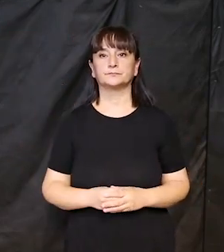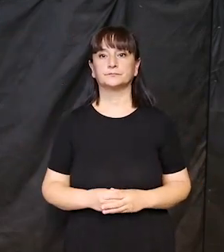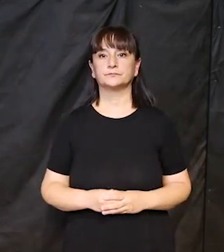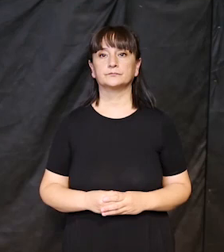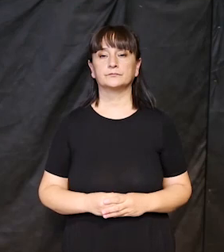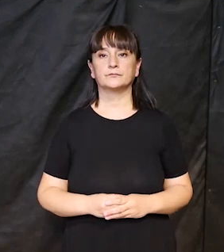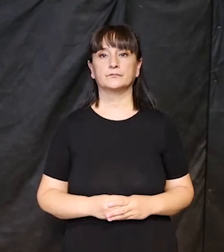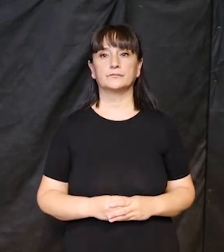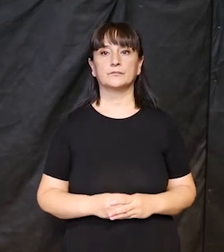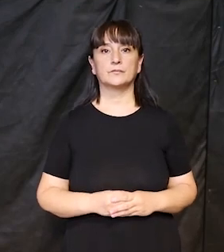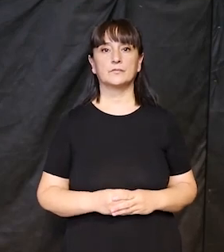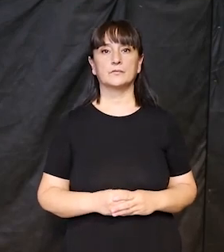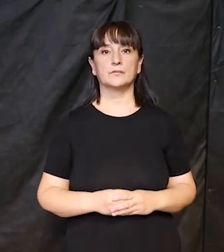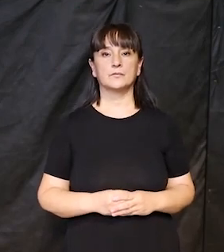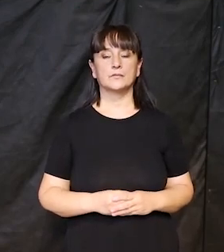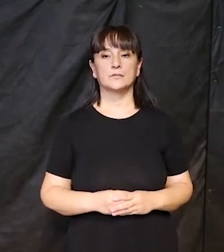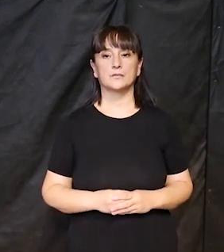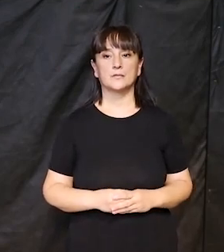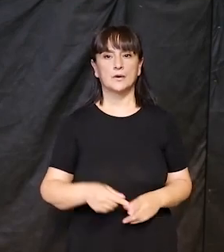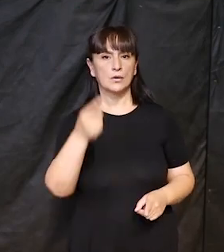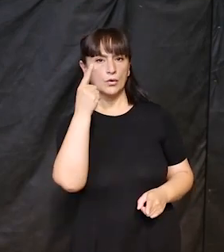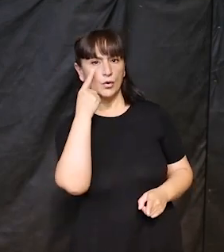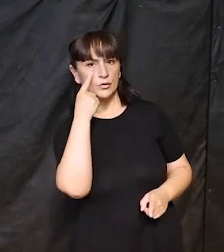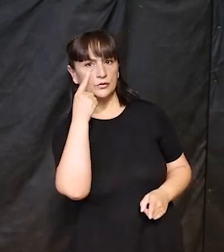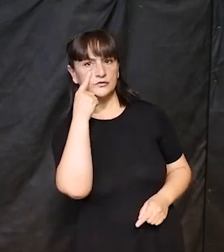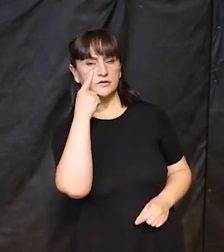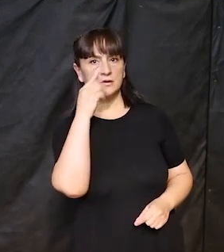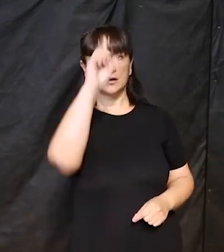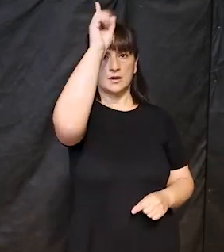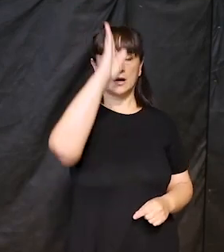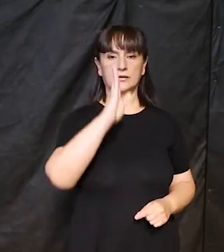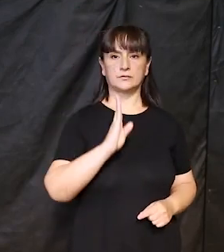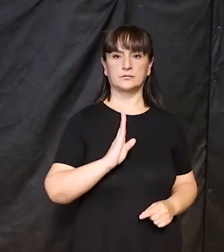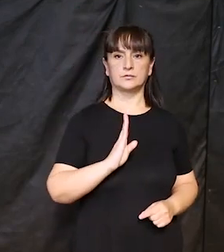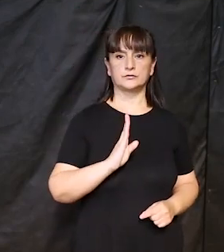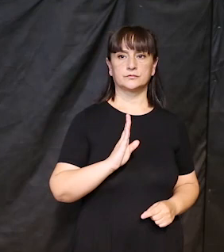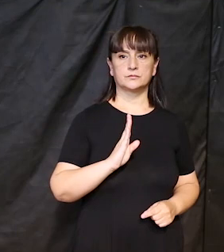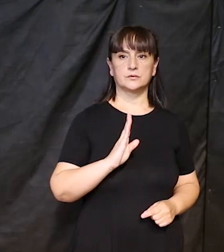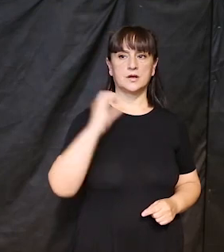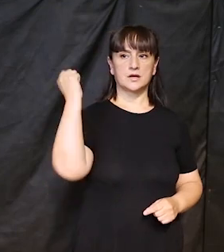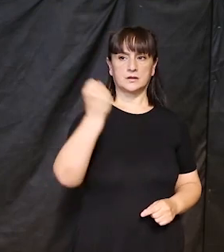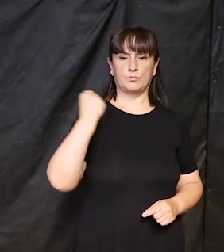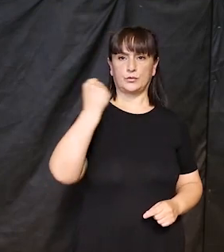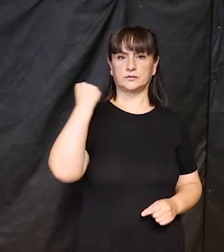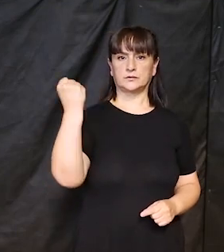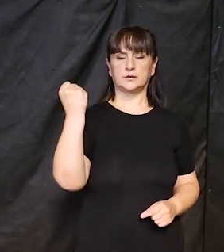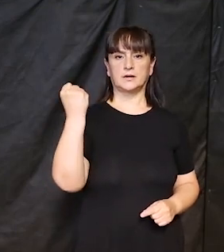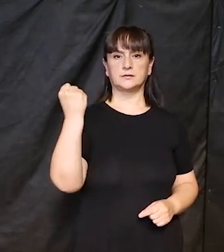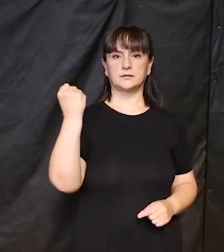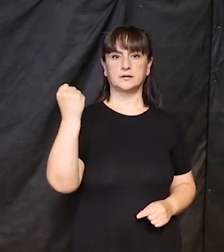conoces a dios ese tiempo que lo busques porque tu eres importante para él y él tiene planes para tu vida